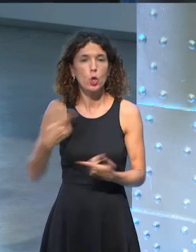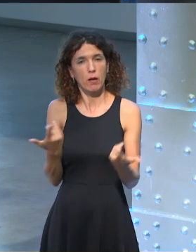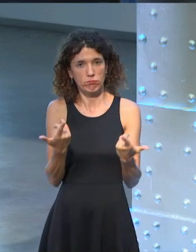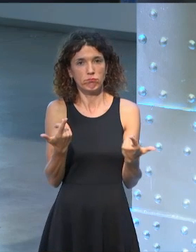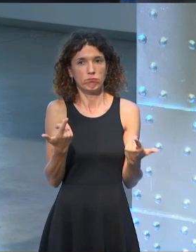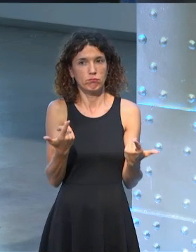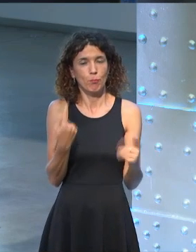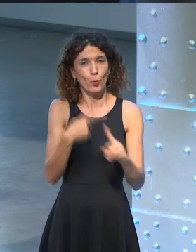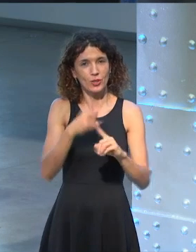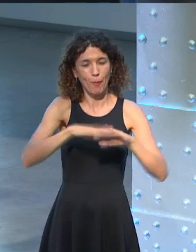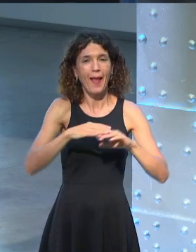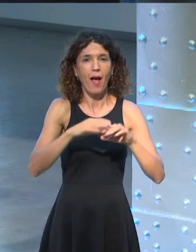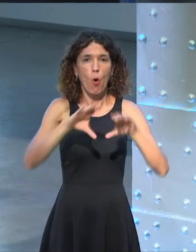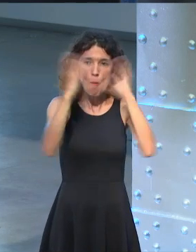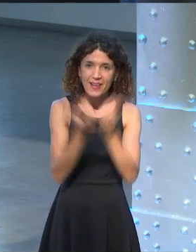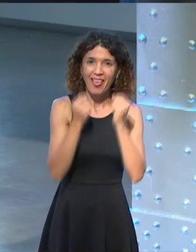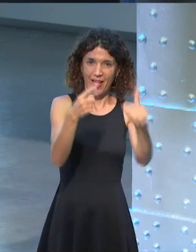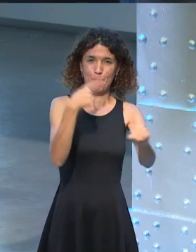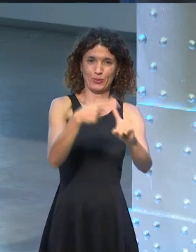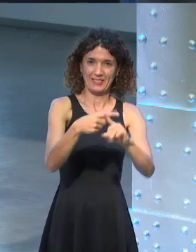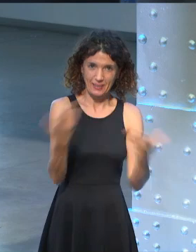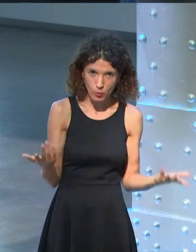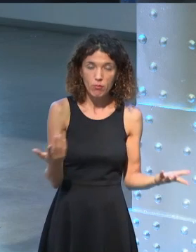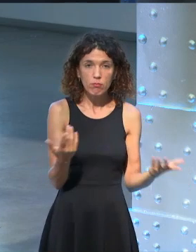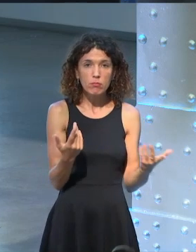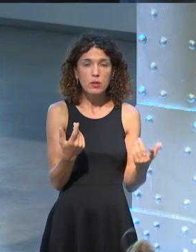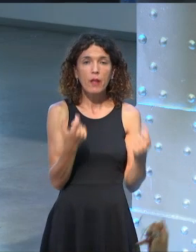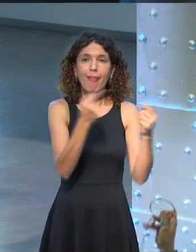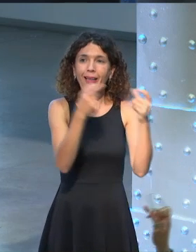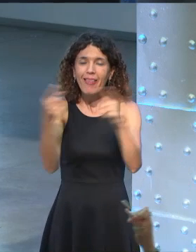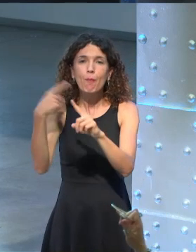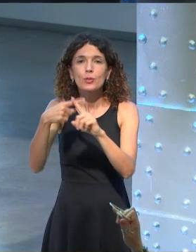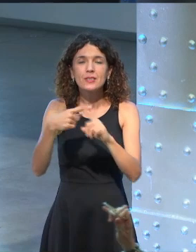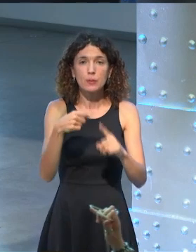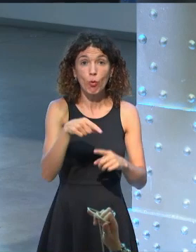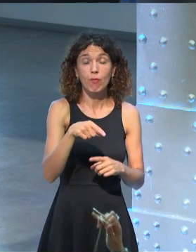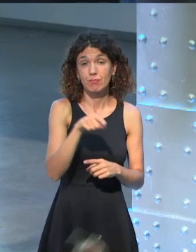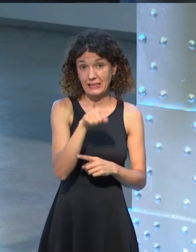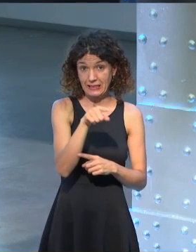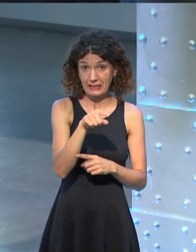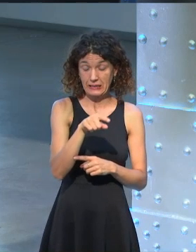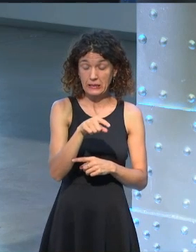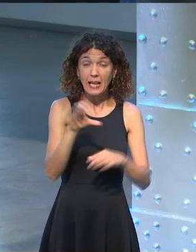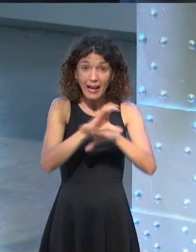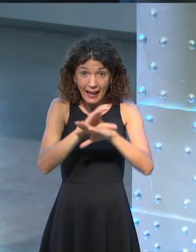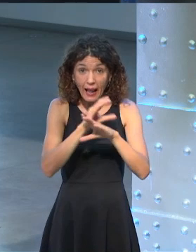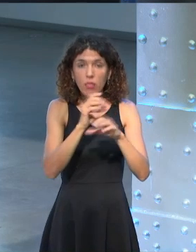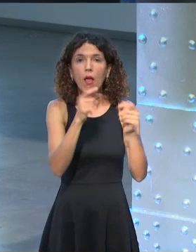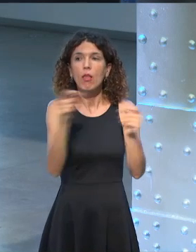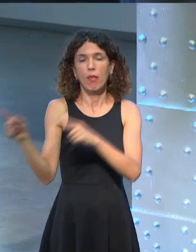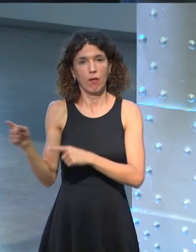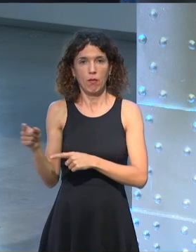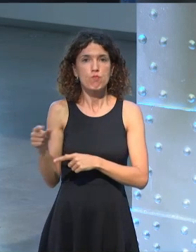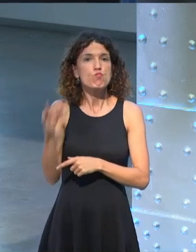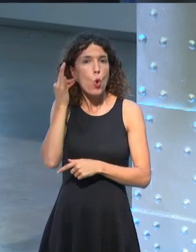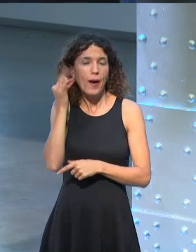beneficios para la humanidad. Este tipo de contribuciones que hacen estas carreras lo remarcan